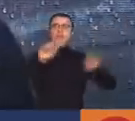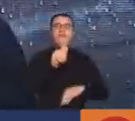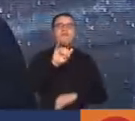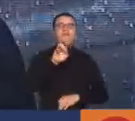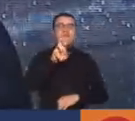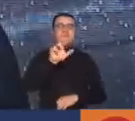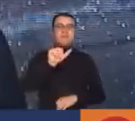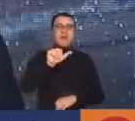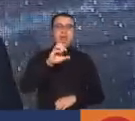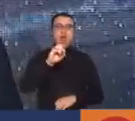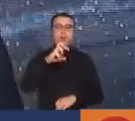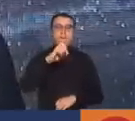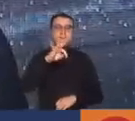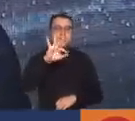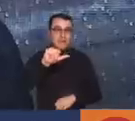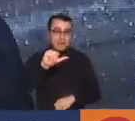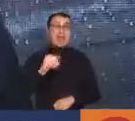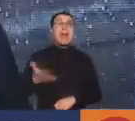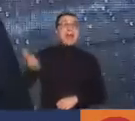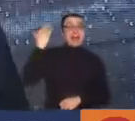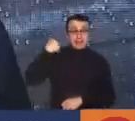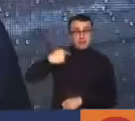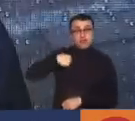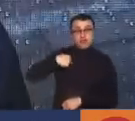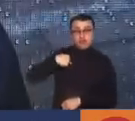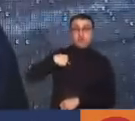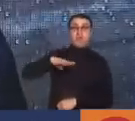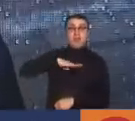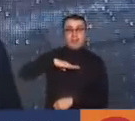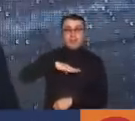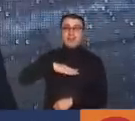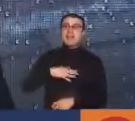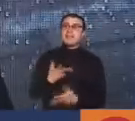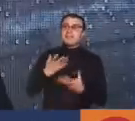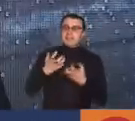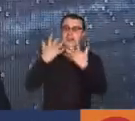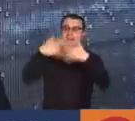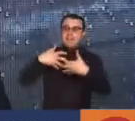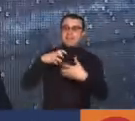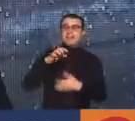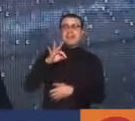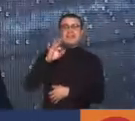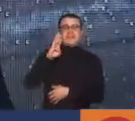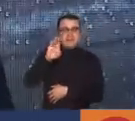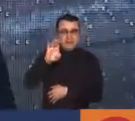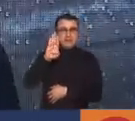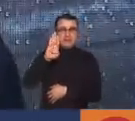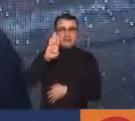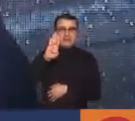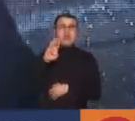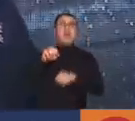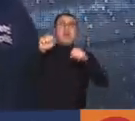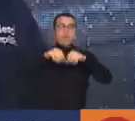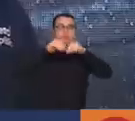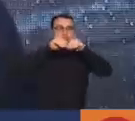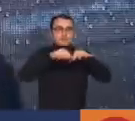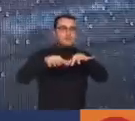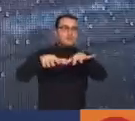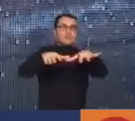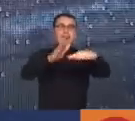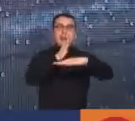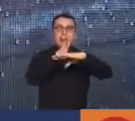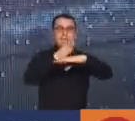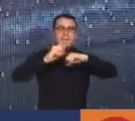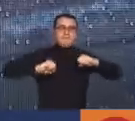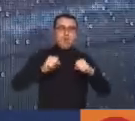Siendo alcalde logramos que TV se metiera en la fibra óptica y alcanzó a pasar la fibra por toda la mitad de la ciudad, no alcanzó a la otra